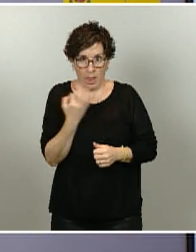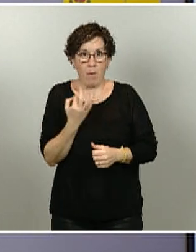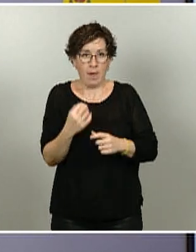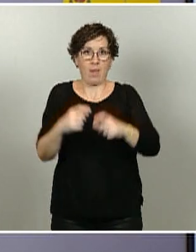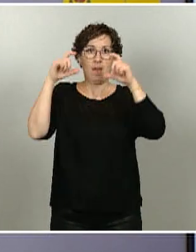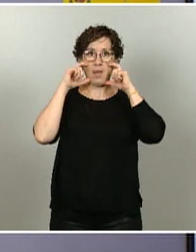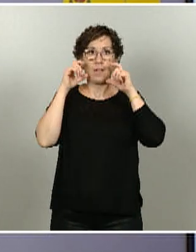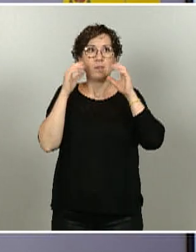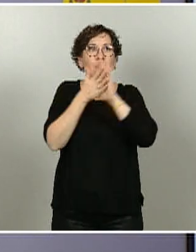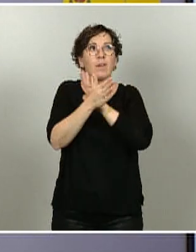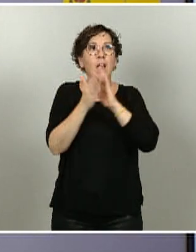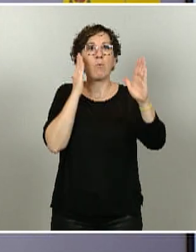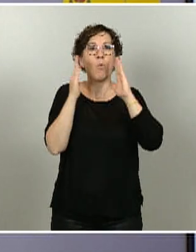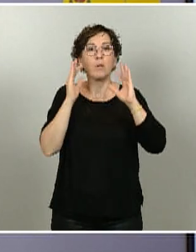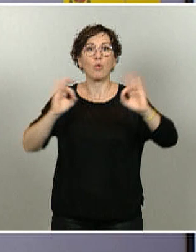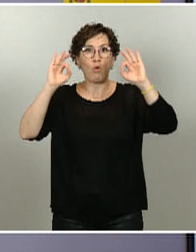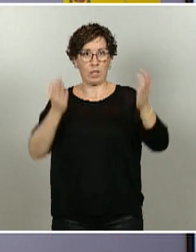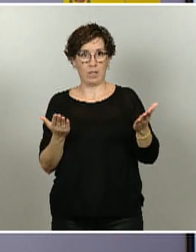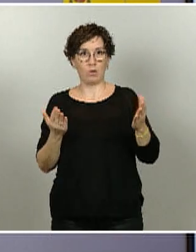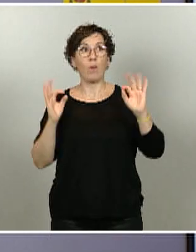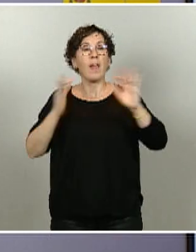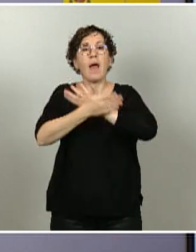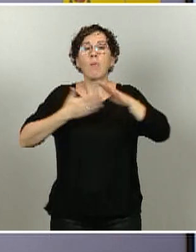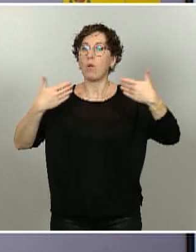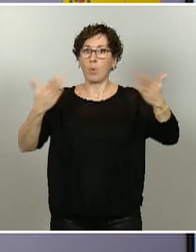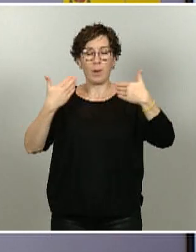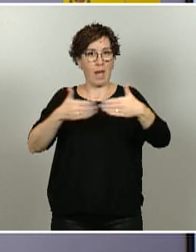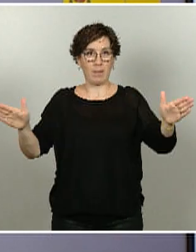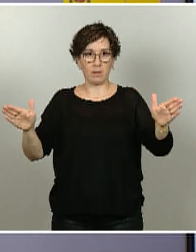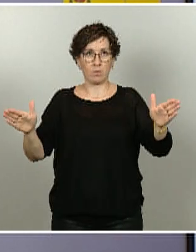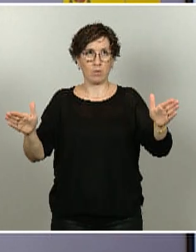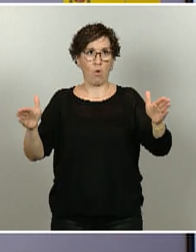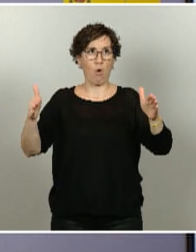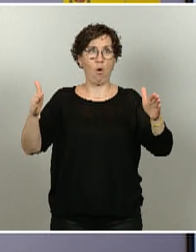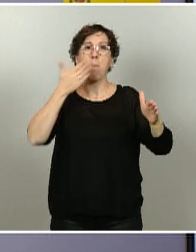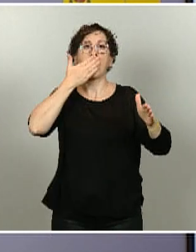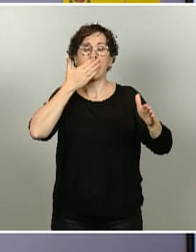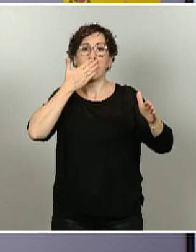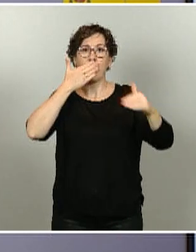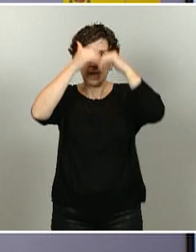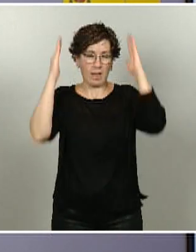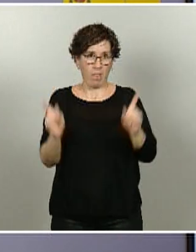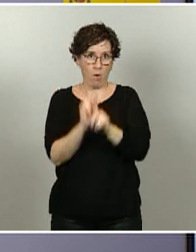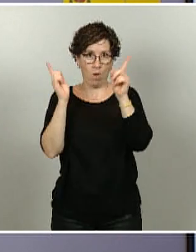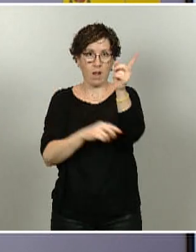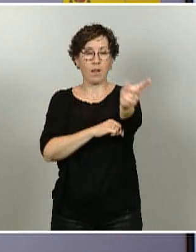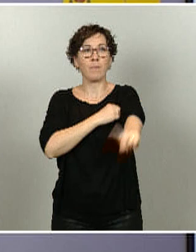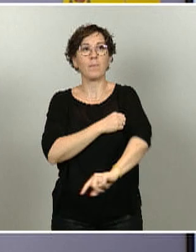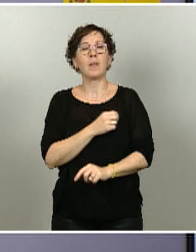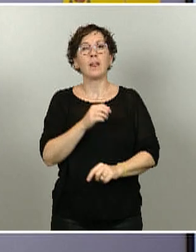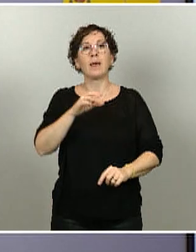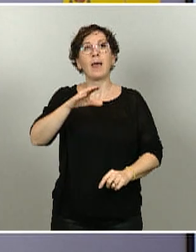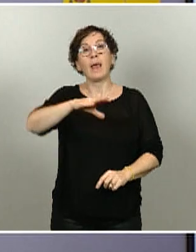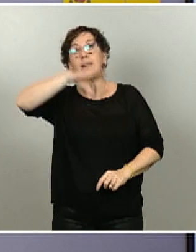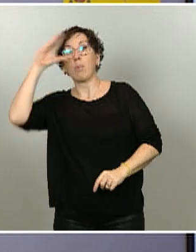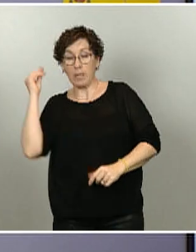se está en espacios abiertos o en espacios cerrados. Es una interpretación, cierto. En un momento determinado no